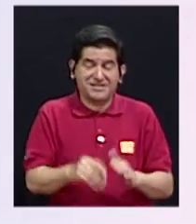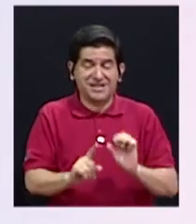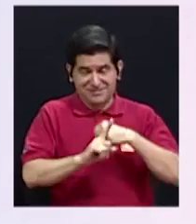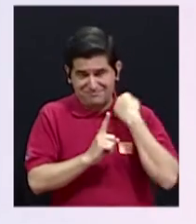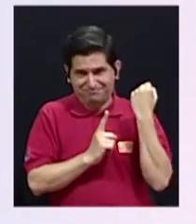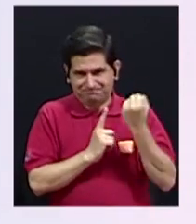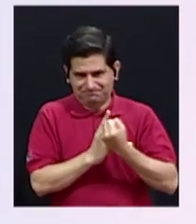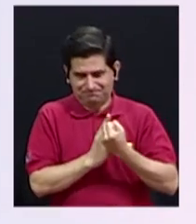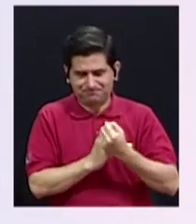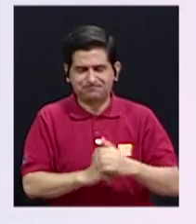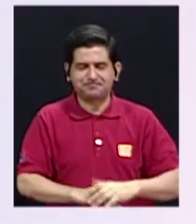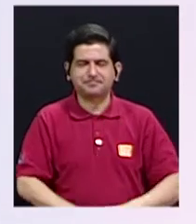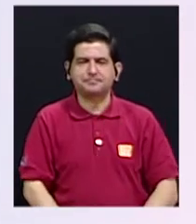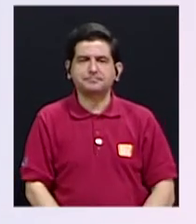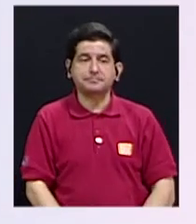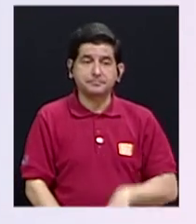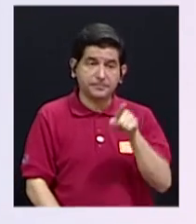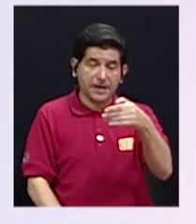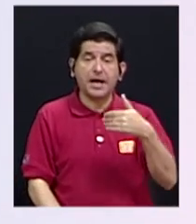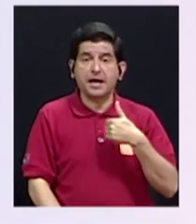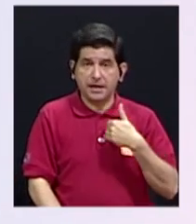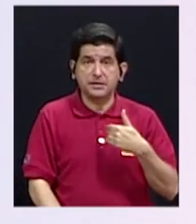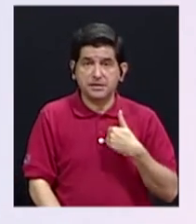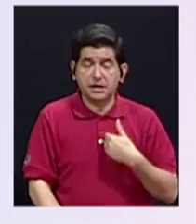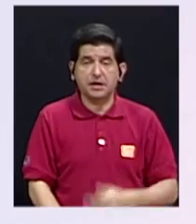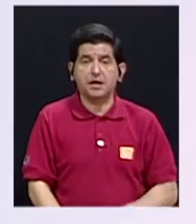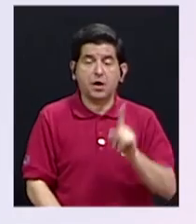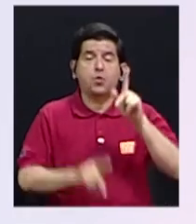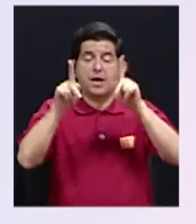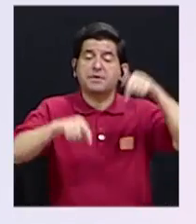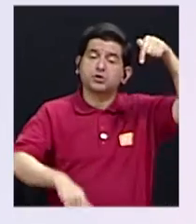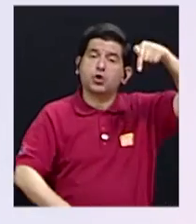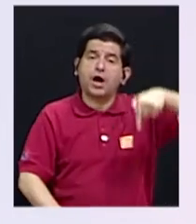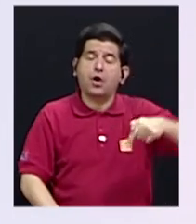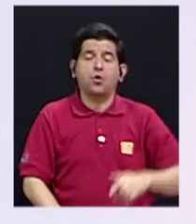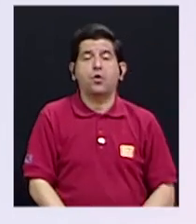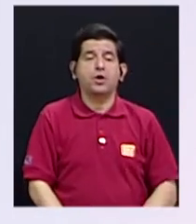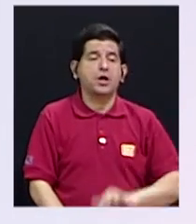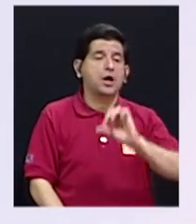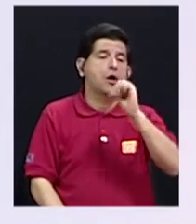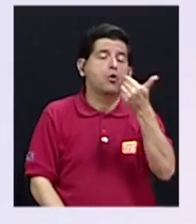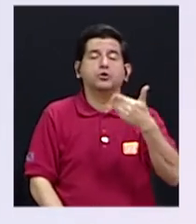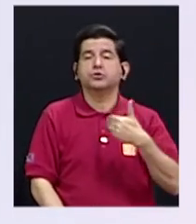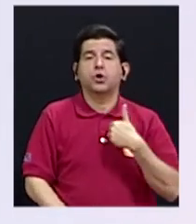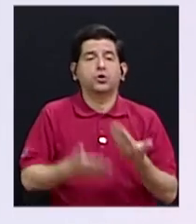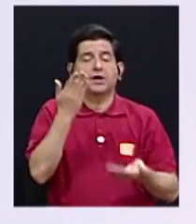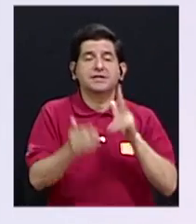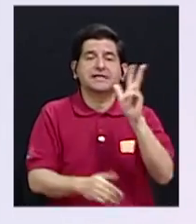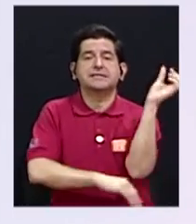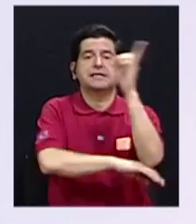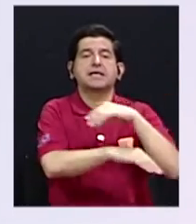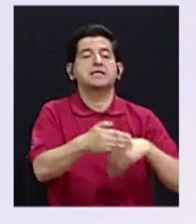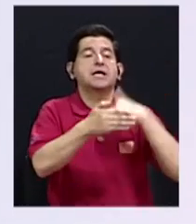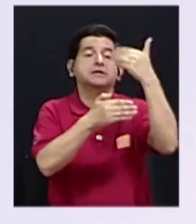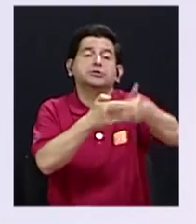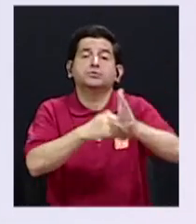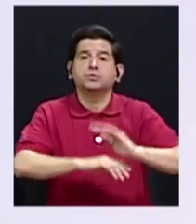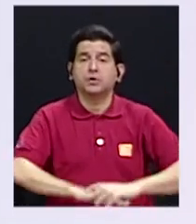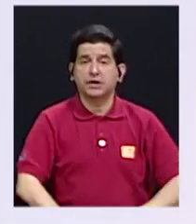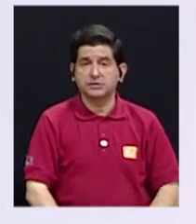esta situación que tenga un paciente hoy y el otro paciente lo tenga dentro de tres días